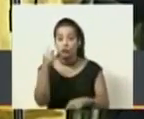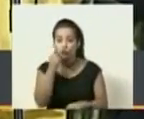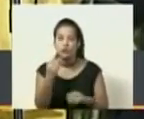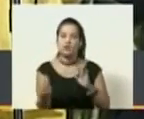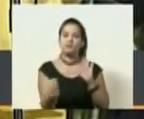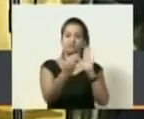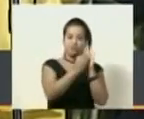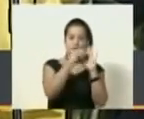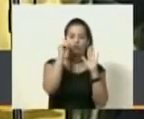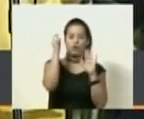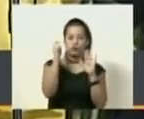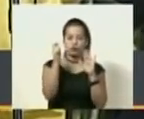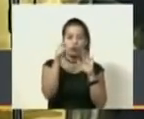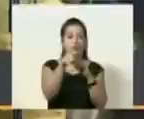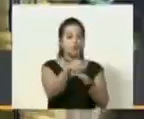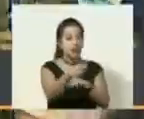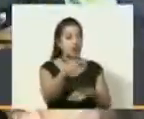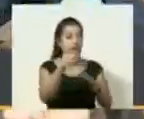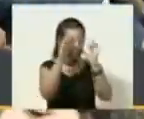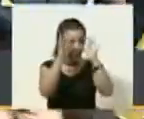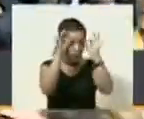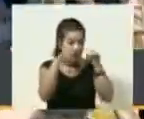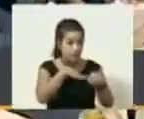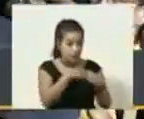Constitución. De la micromisión Simón Rodríguez.